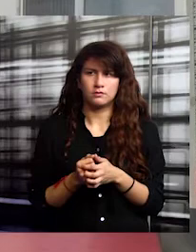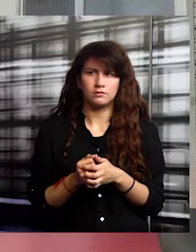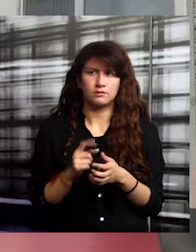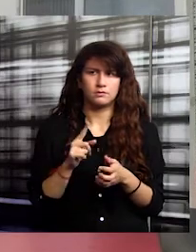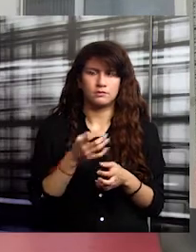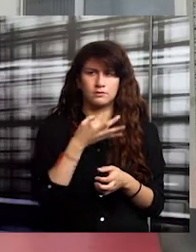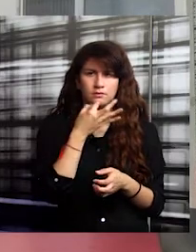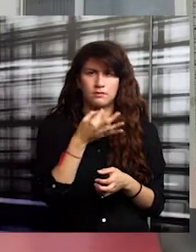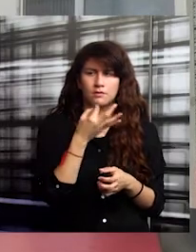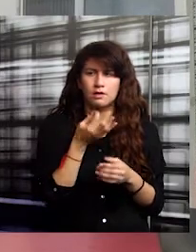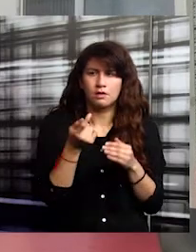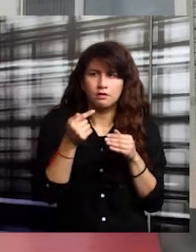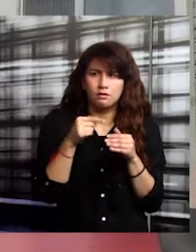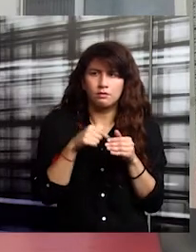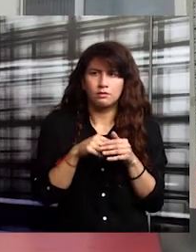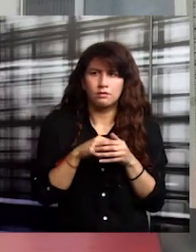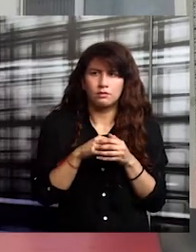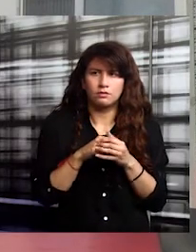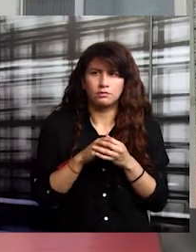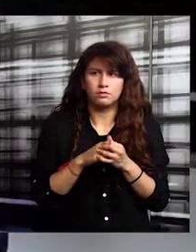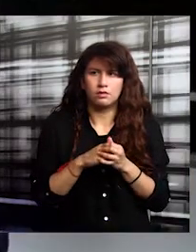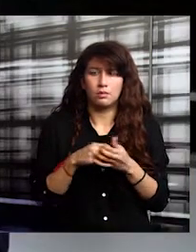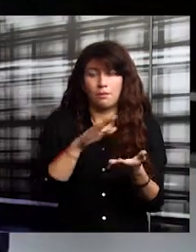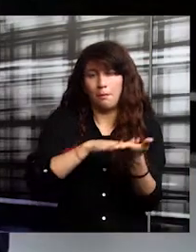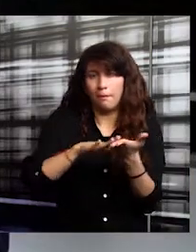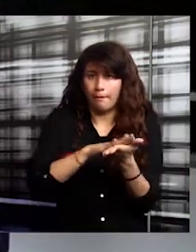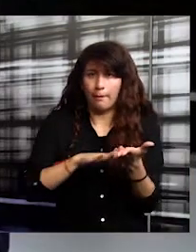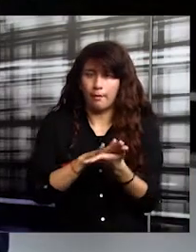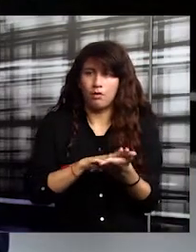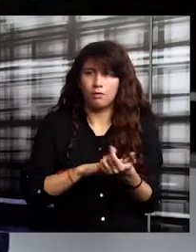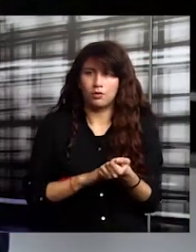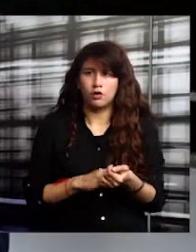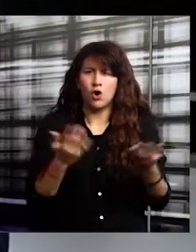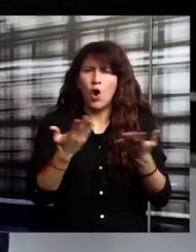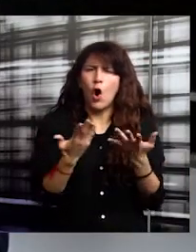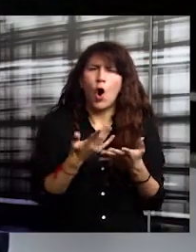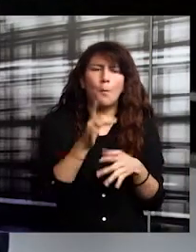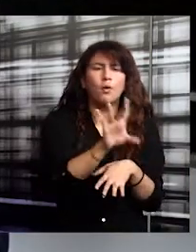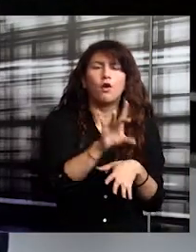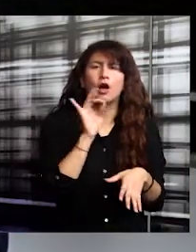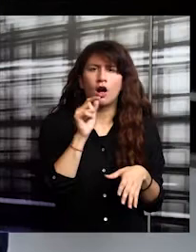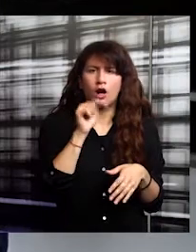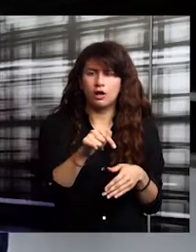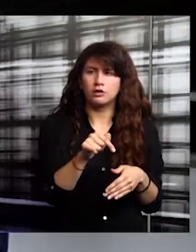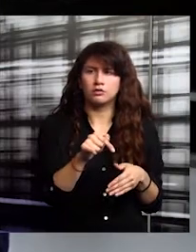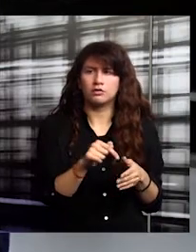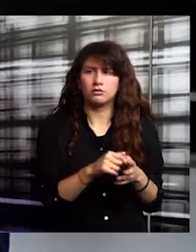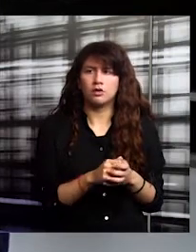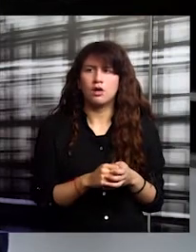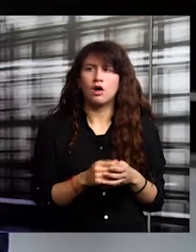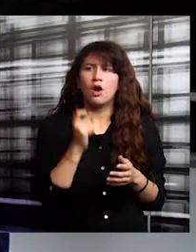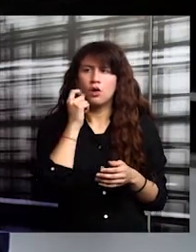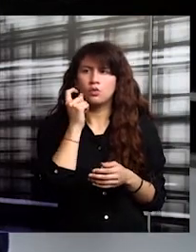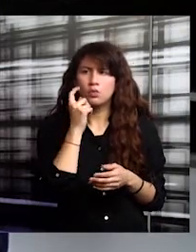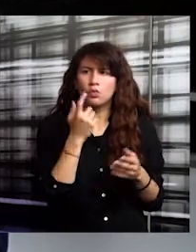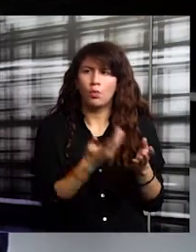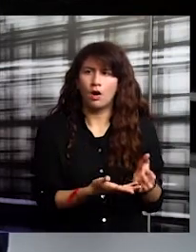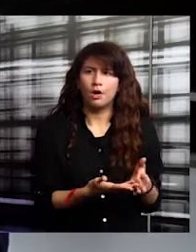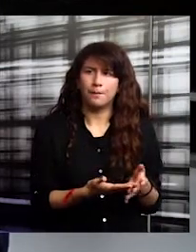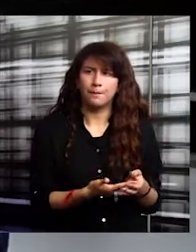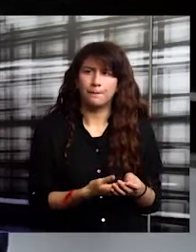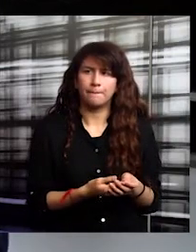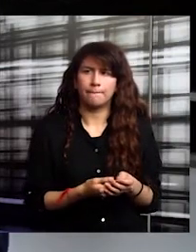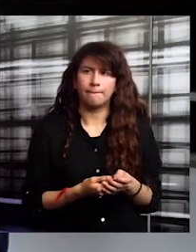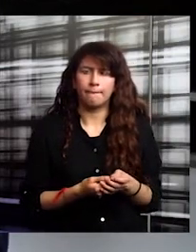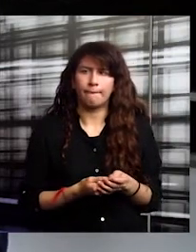a estas personas? ¿Cuál va a ser el mecanismo? ¿Qué pasa? Porque cuando se habla, ¿no es cierto?, de que se va a elegir bajo sistema proporcional, como se eligen actualmente los diputados,